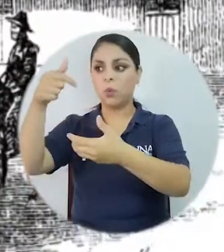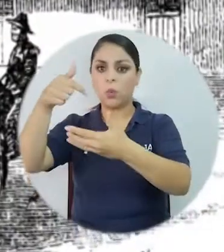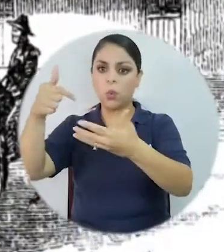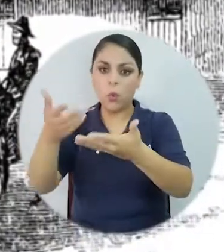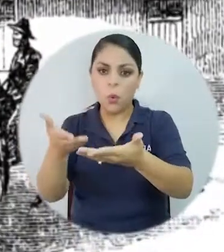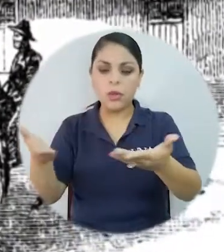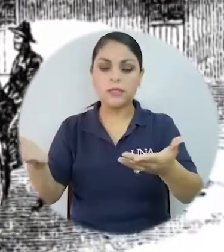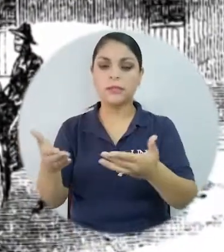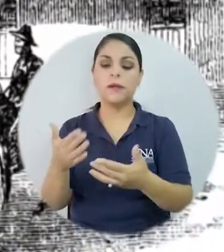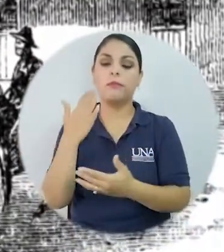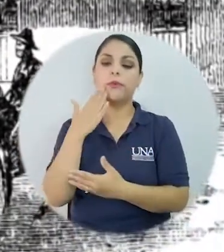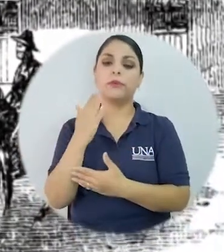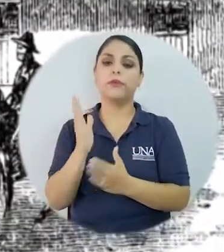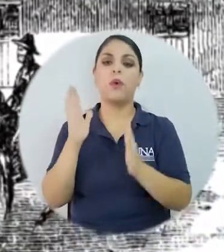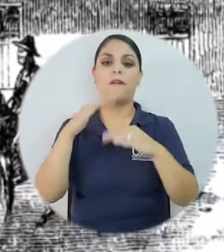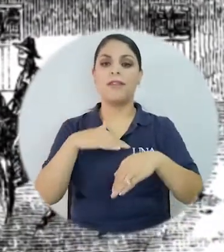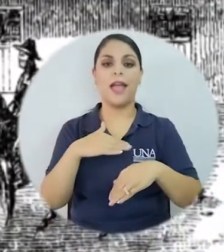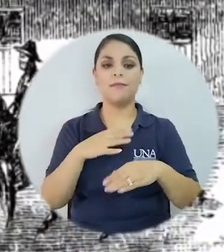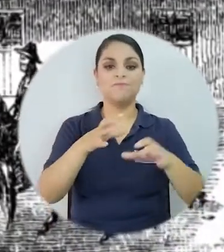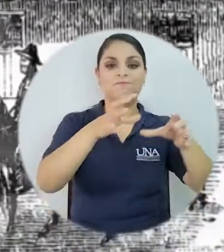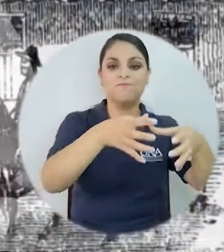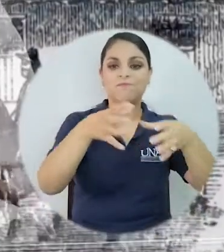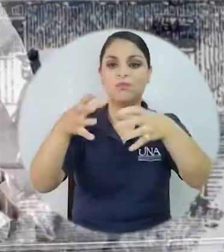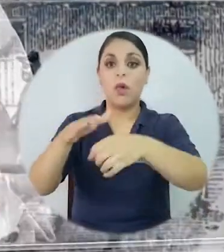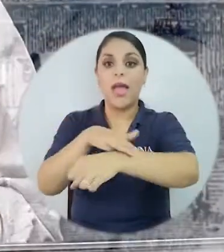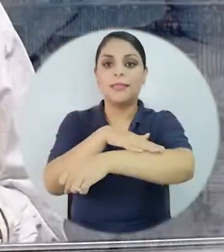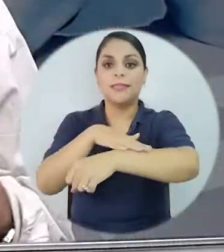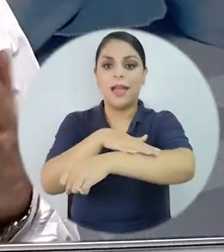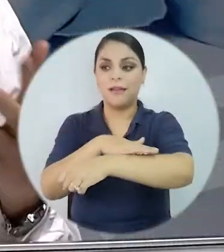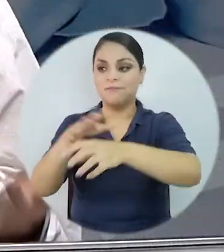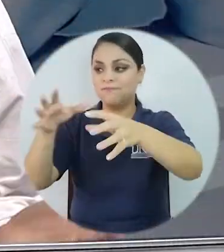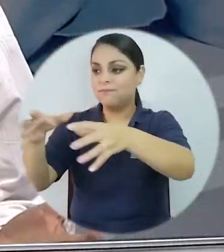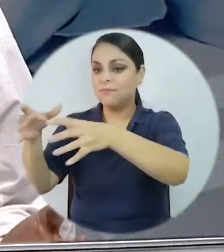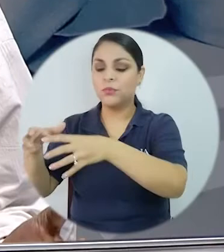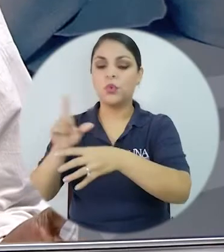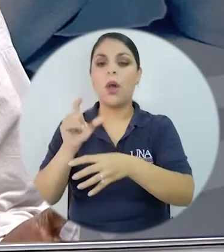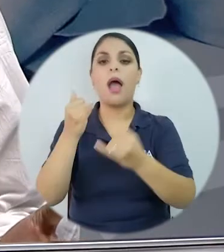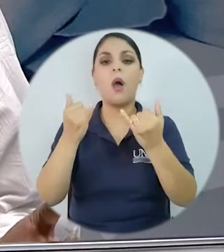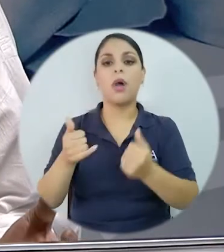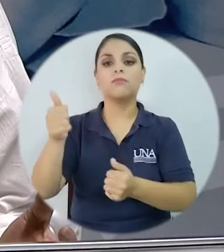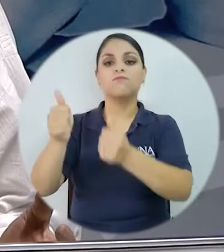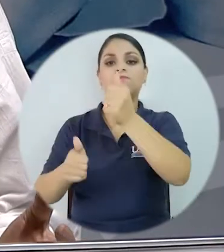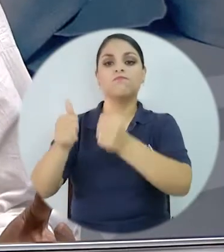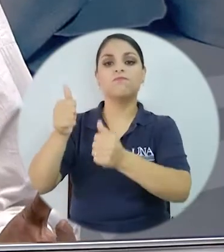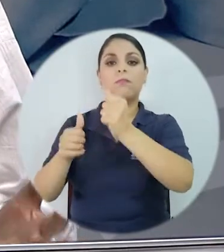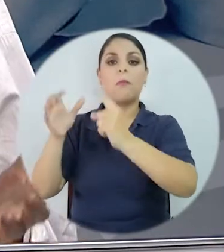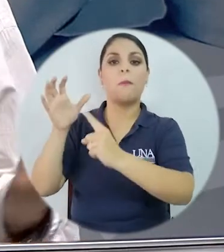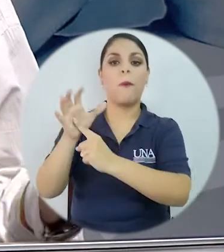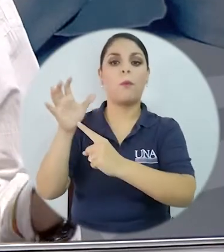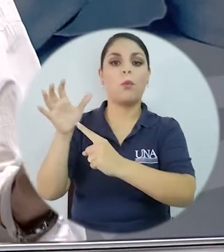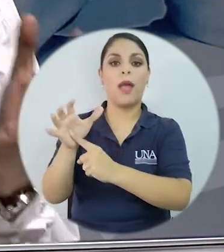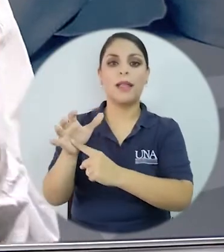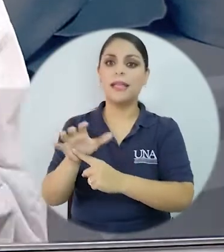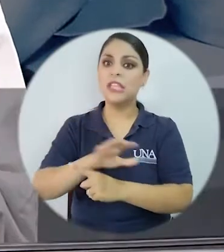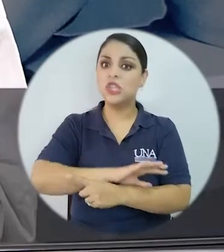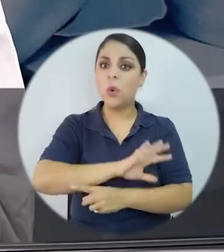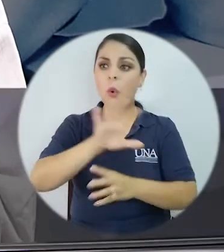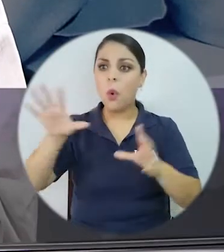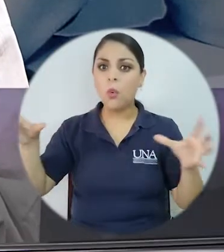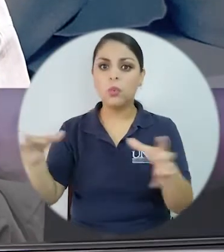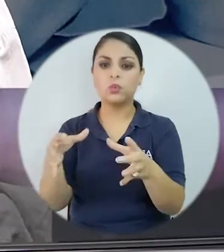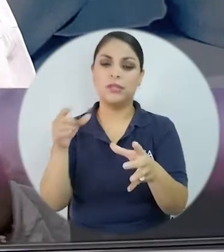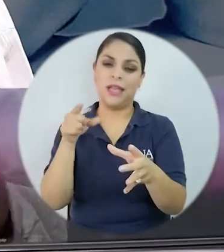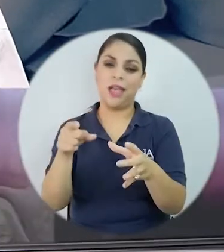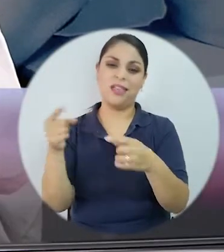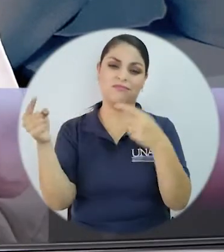ya no podían haber ayuntamientos por etnias, y era por elección popular, y tenían que estar juntos todos los